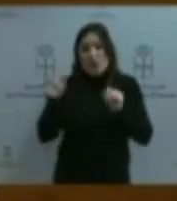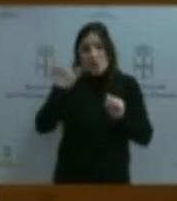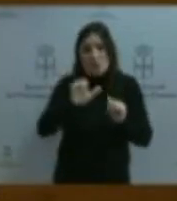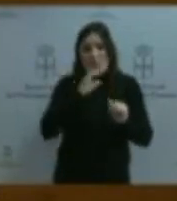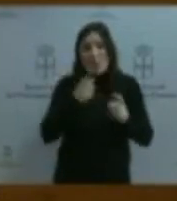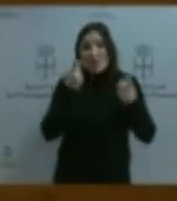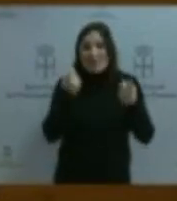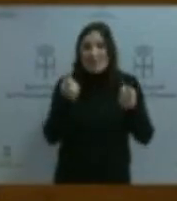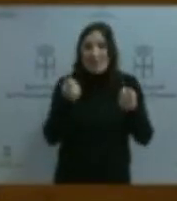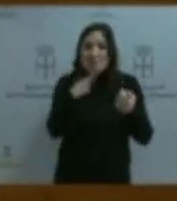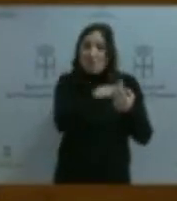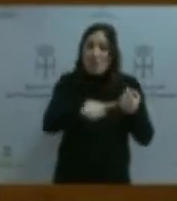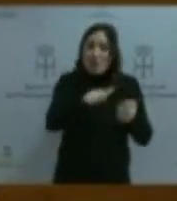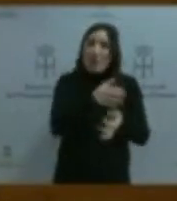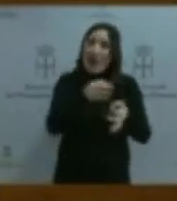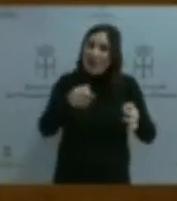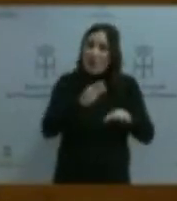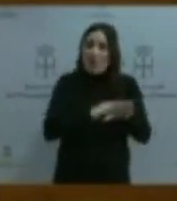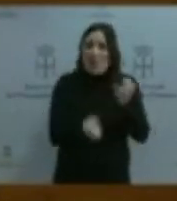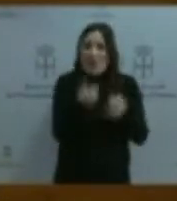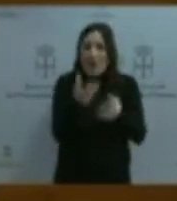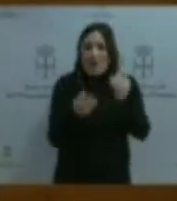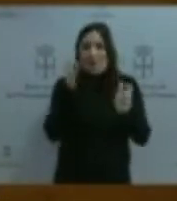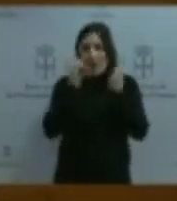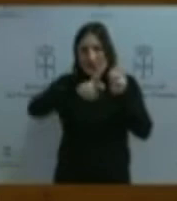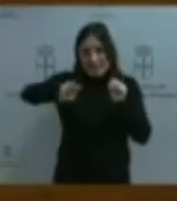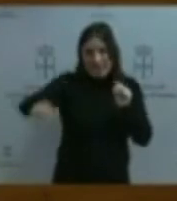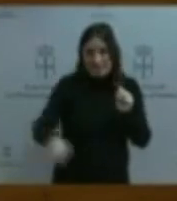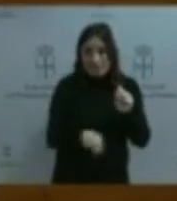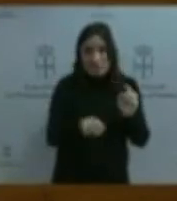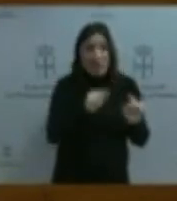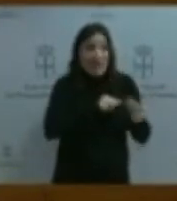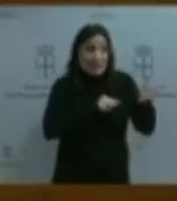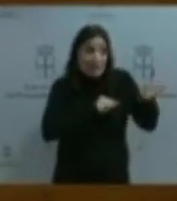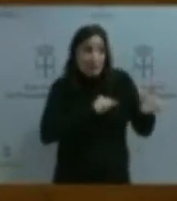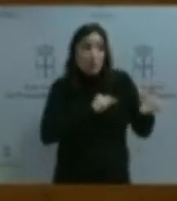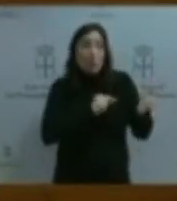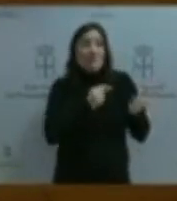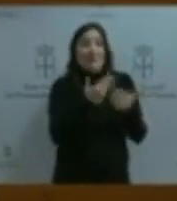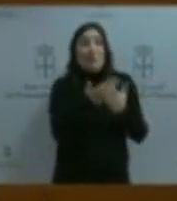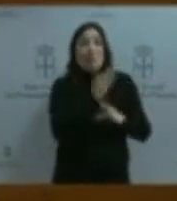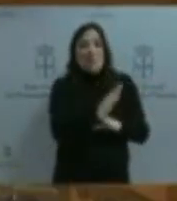fauna diversa. El espíritu de su PNL la compartimos, pero no la formulación en general. Gracias.